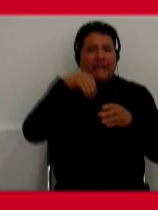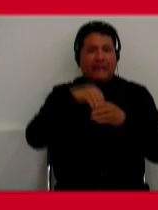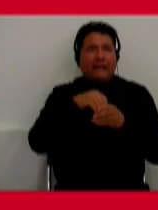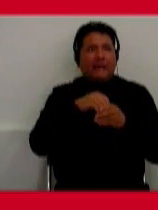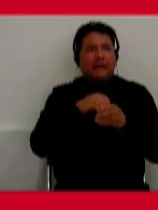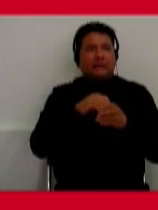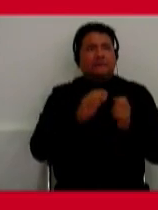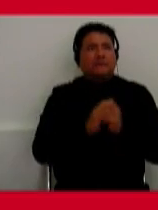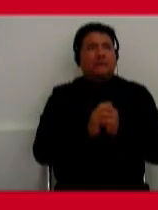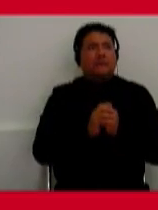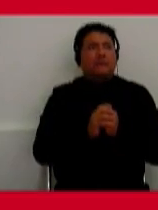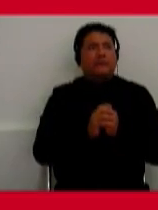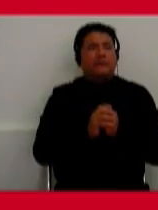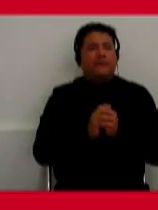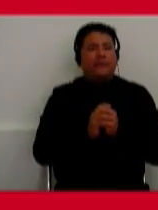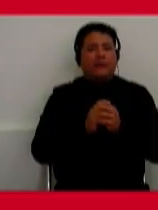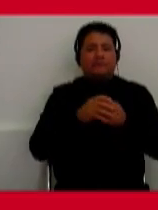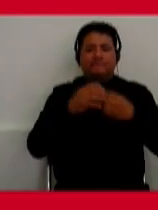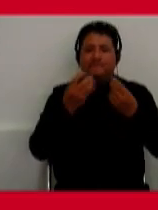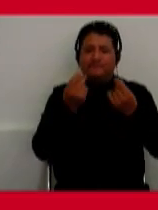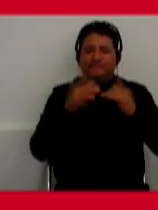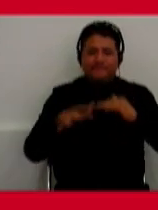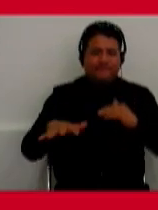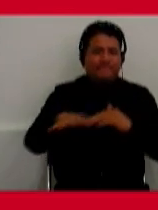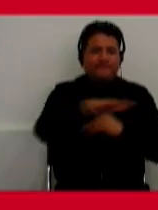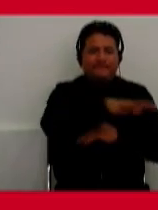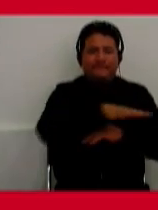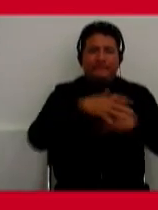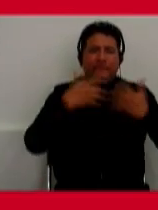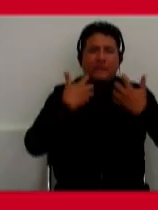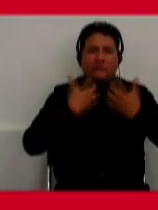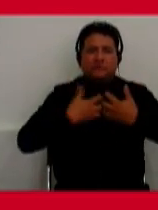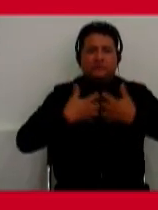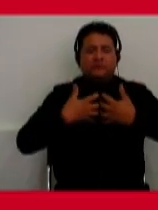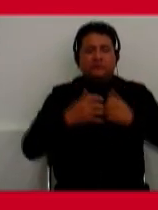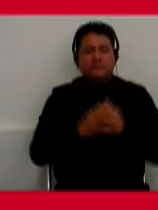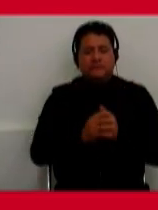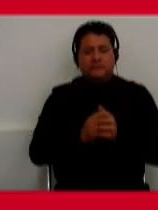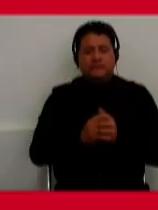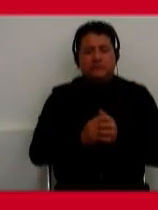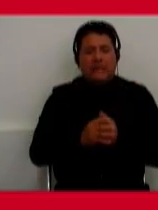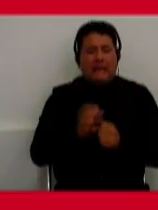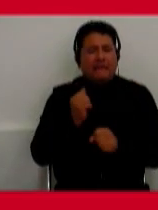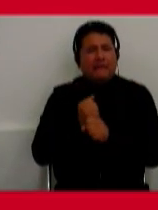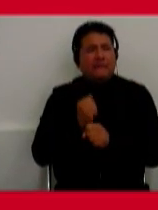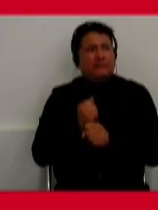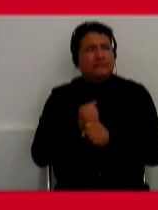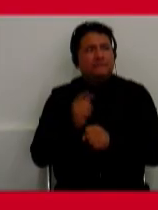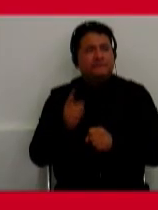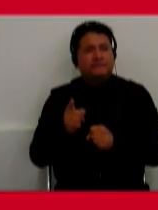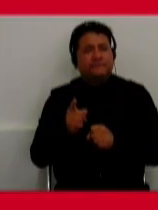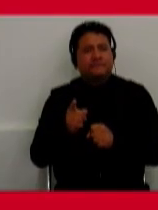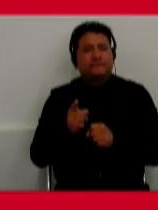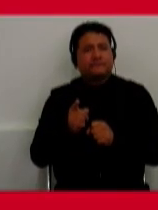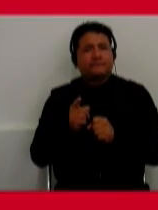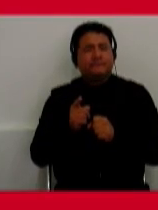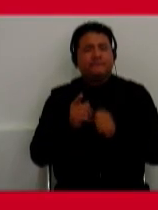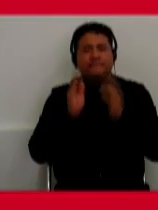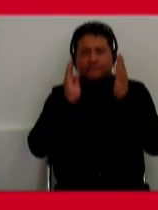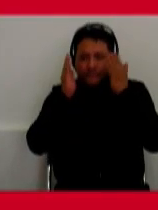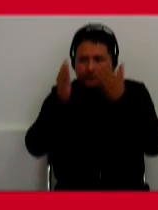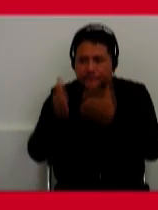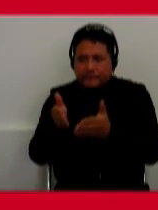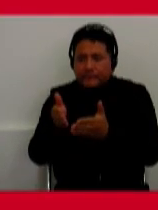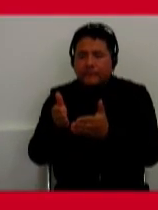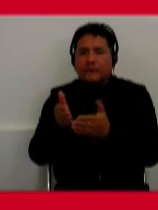razón fundamental de este trabajo está desempeñado a que en Volcan la seguridad es el principal